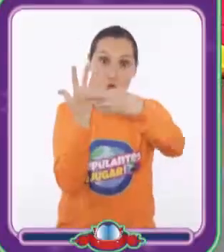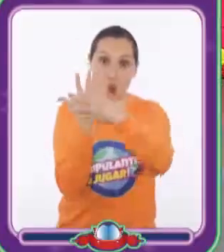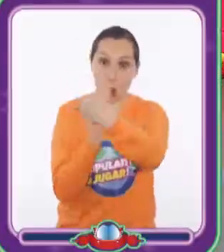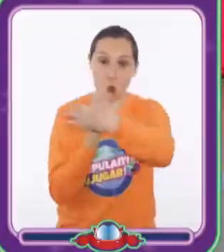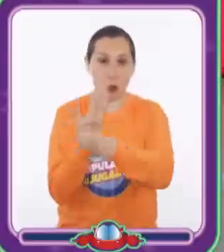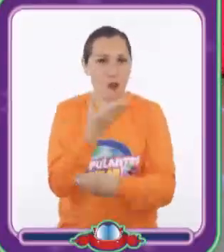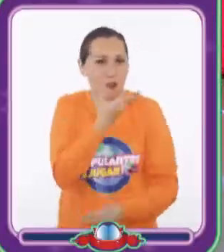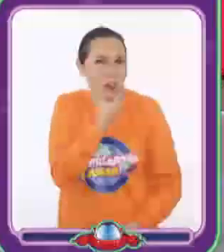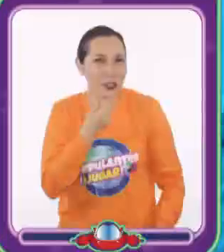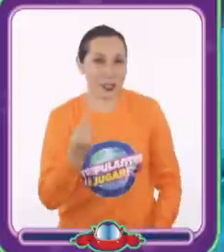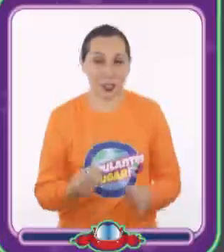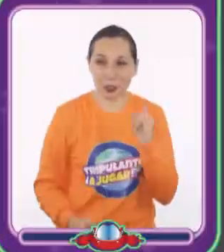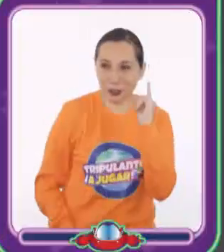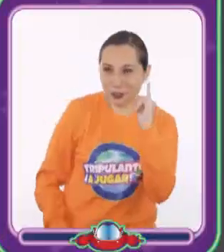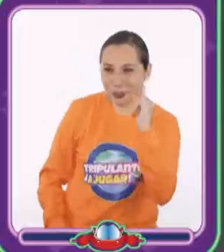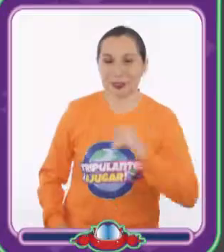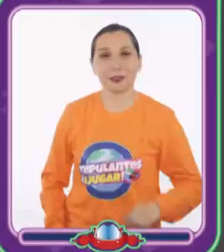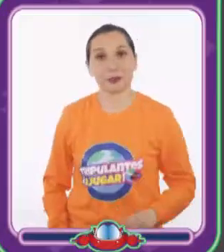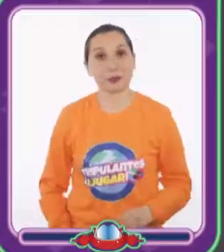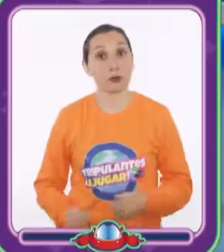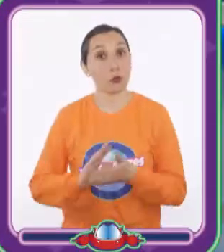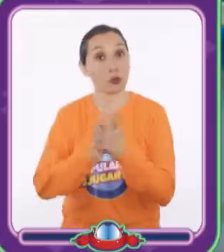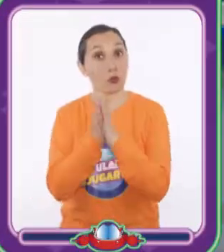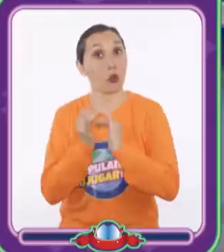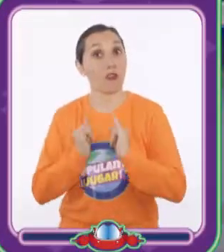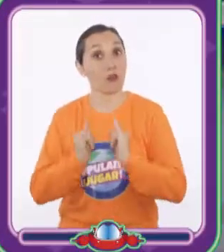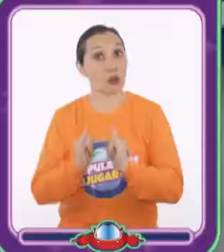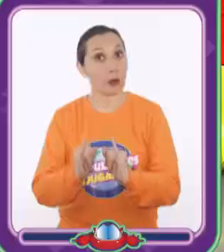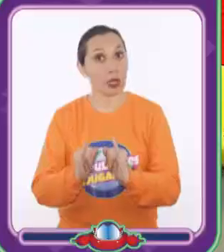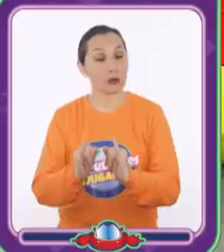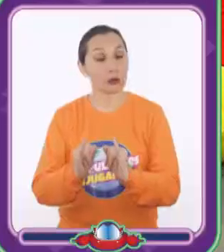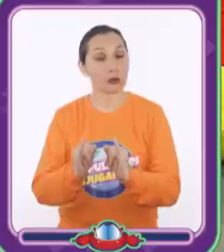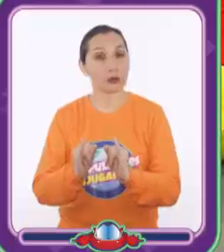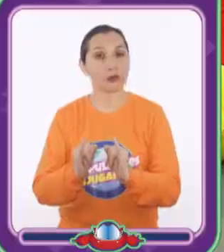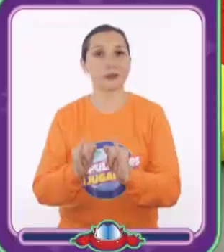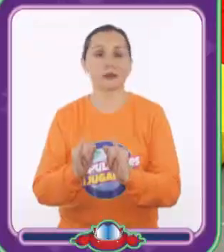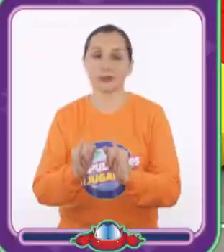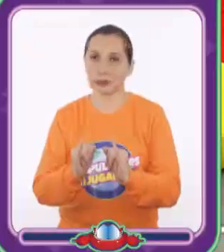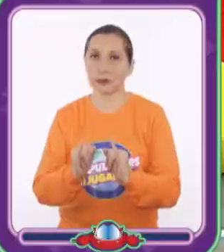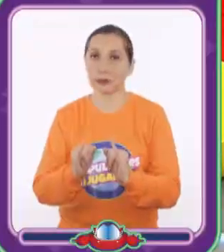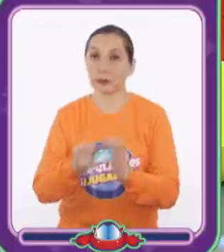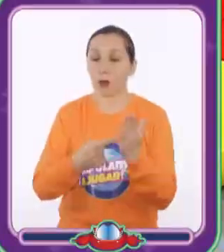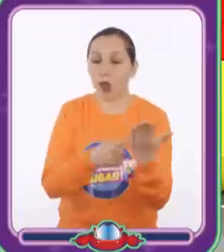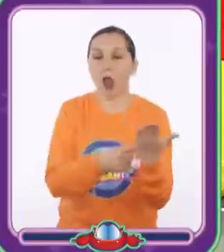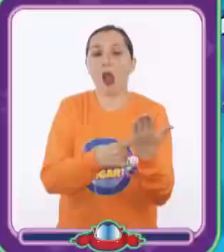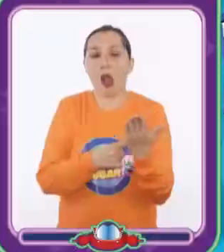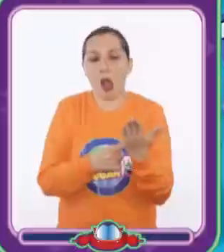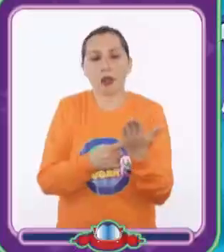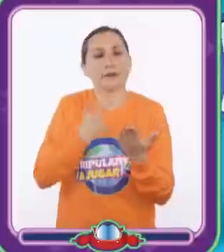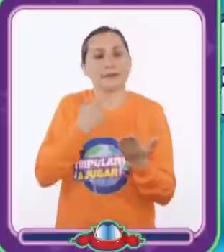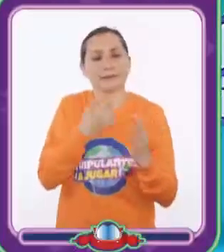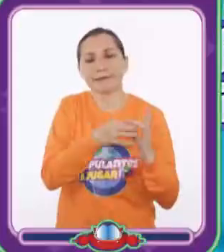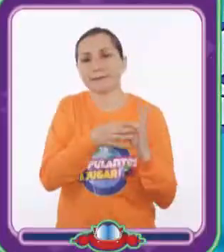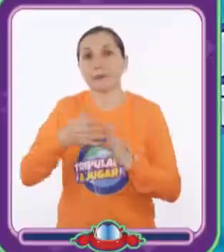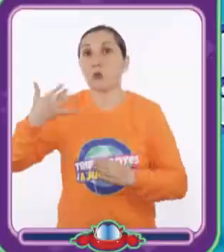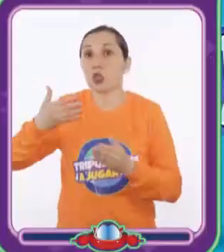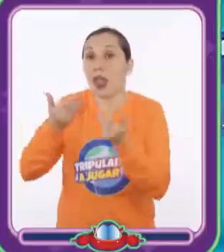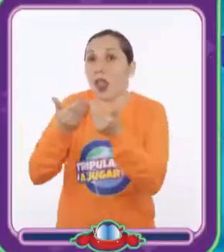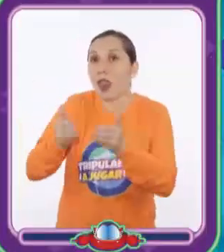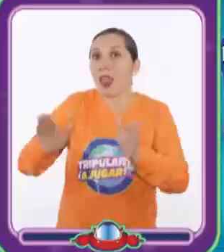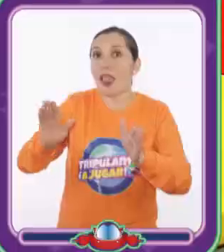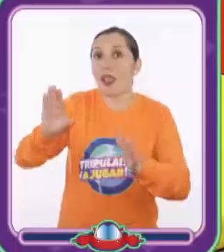Sí. ¿Cierto? Muy bonita. Sí. Bueno, toda esta información, tripulación, es algo, nos muestra por qué es tan